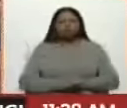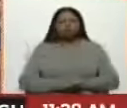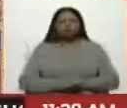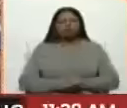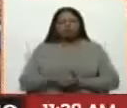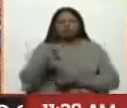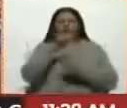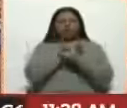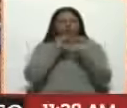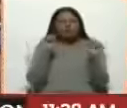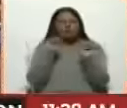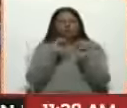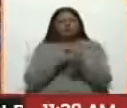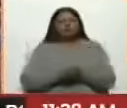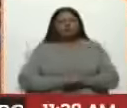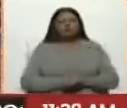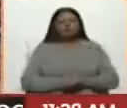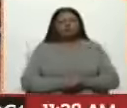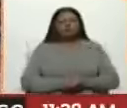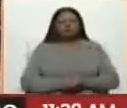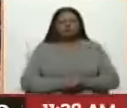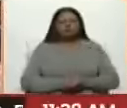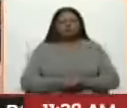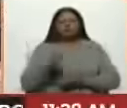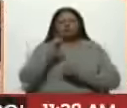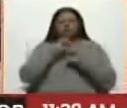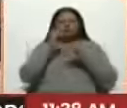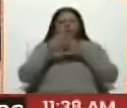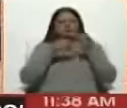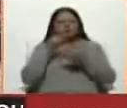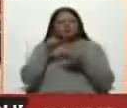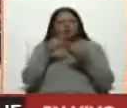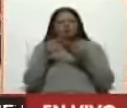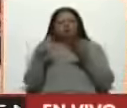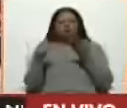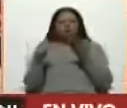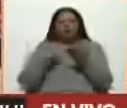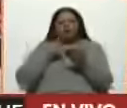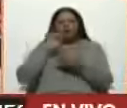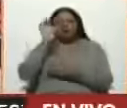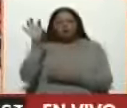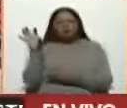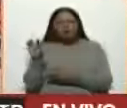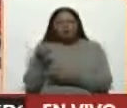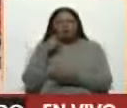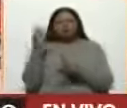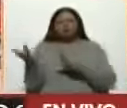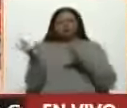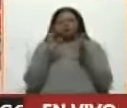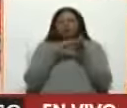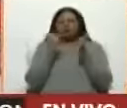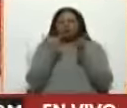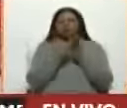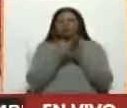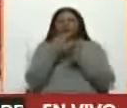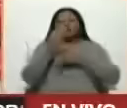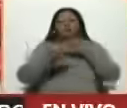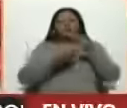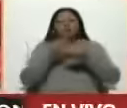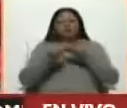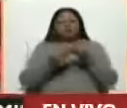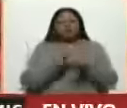Eso es imposible hacerlo, porque la pueden sacar de cualquier país y decir que fue una muestra hecha